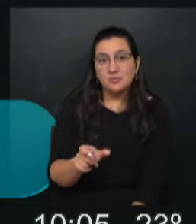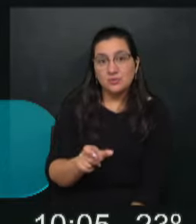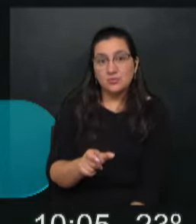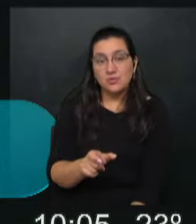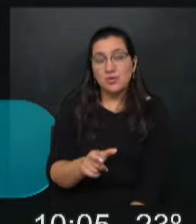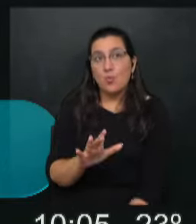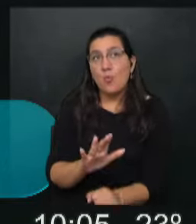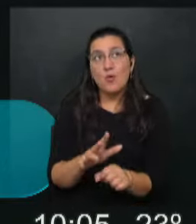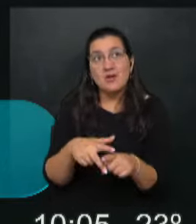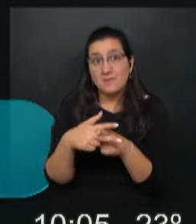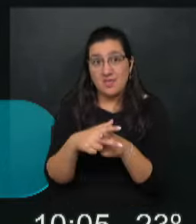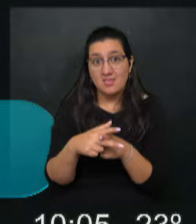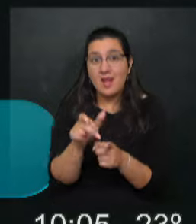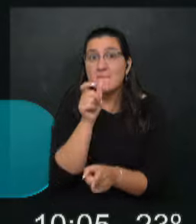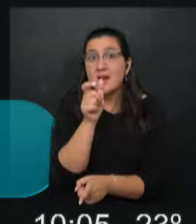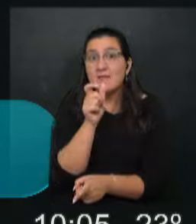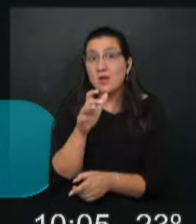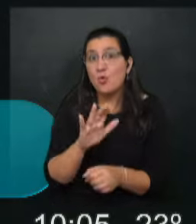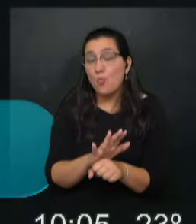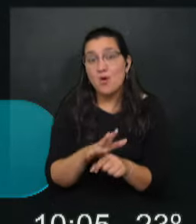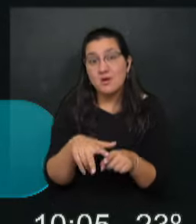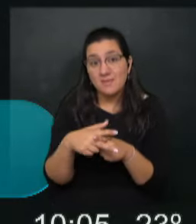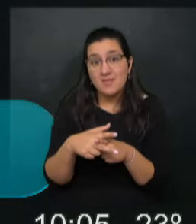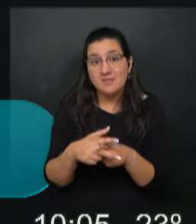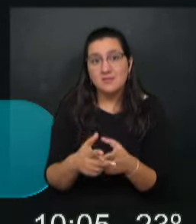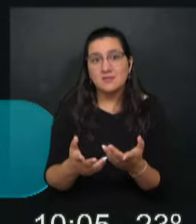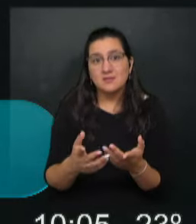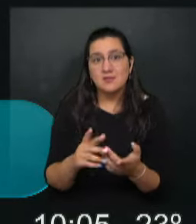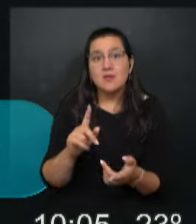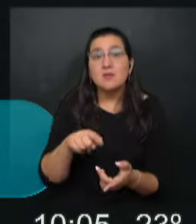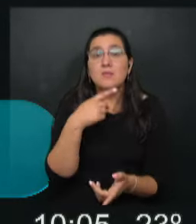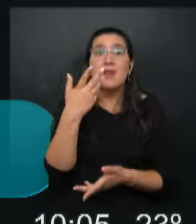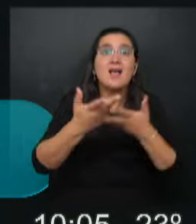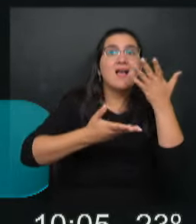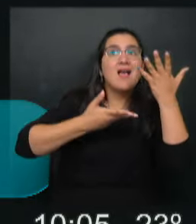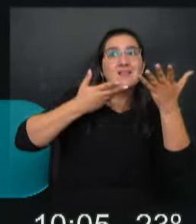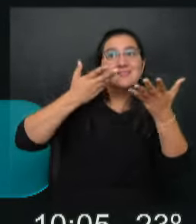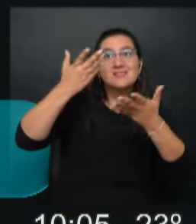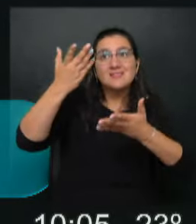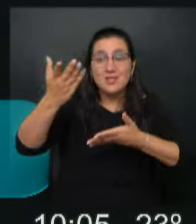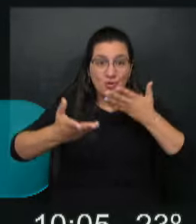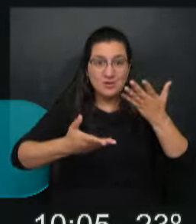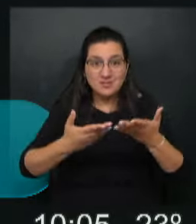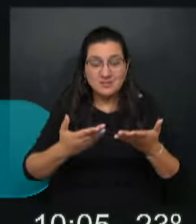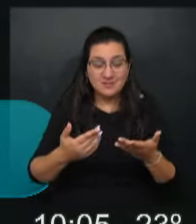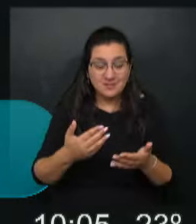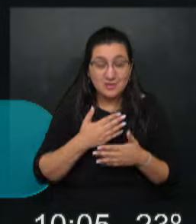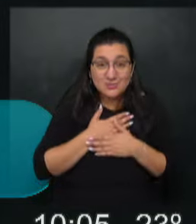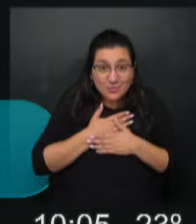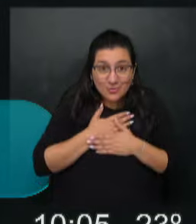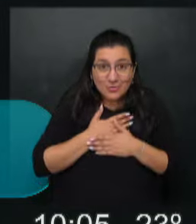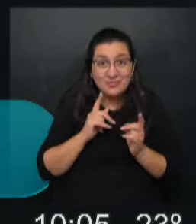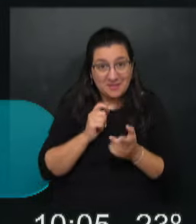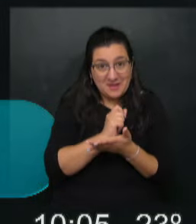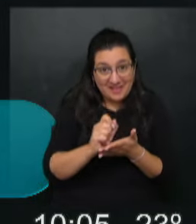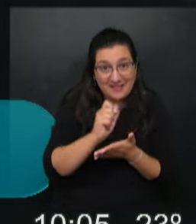como herramienta, ¿no? La palabra como herramienta y sí, y luego las canciones, que también, en mi caso, como también